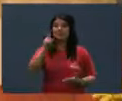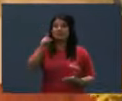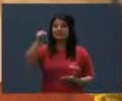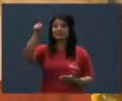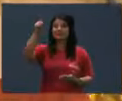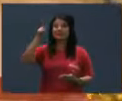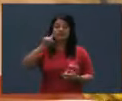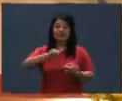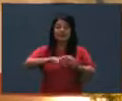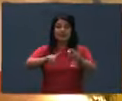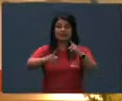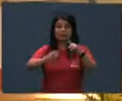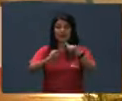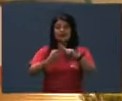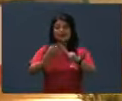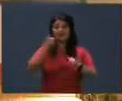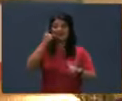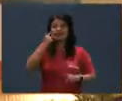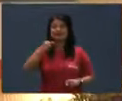amistad.